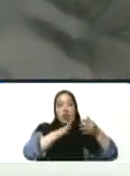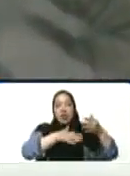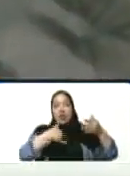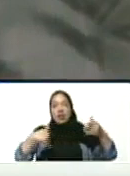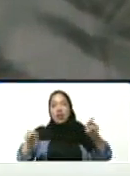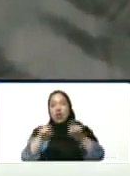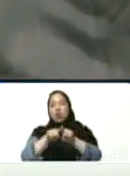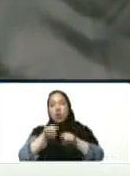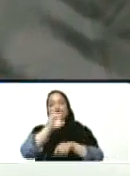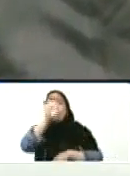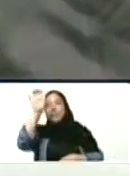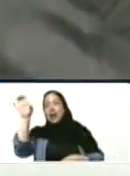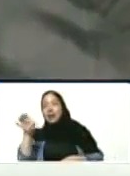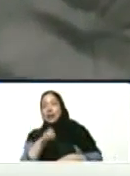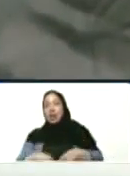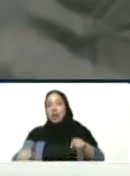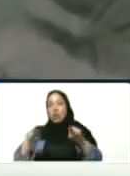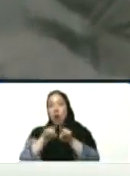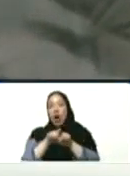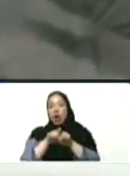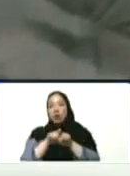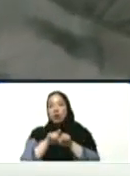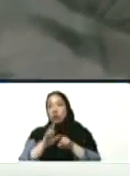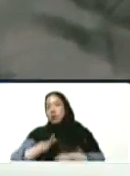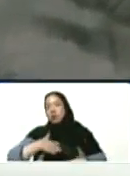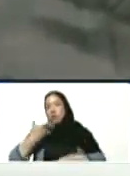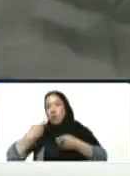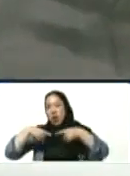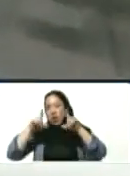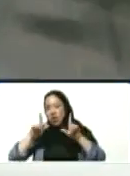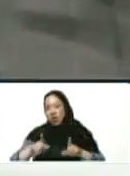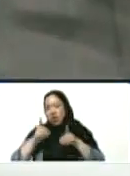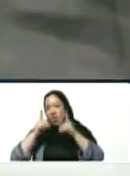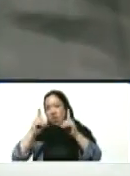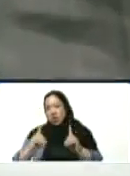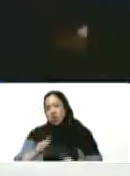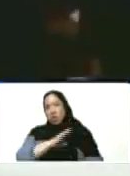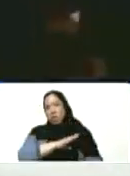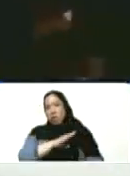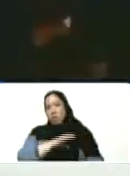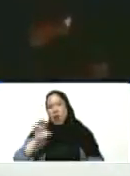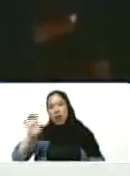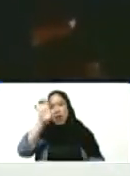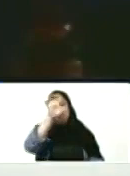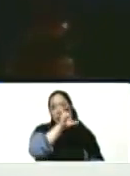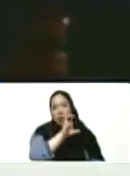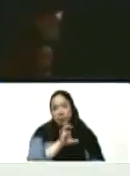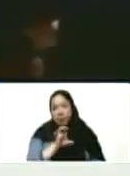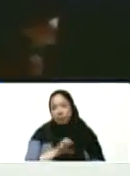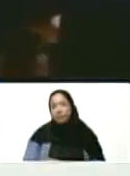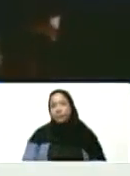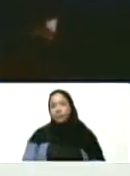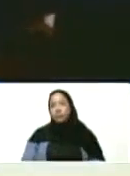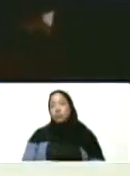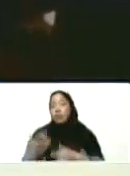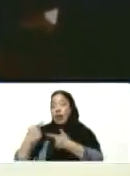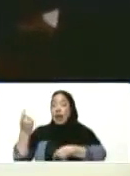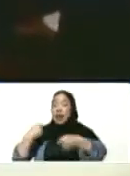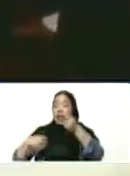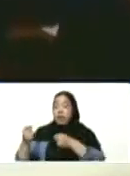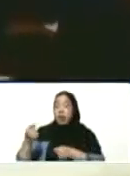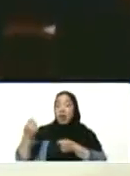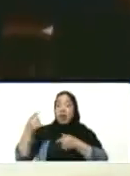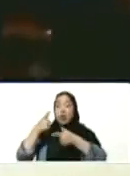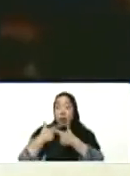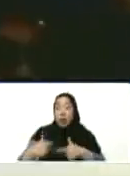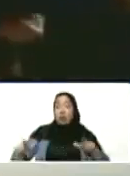ALCA, el acuerdo llamado de libre comercio de las Américas, que no era ni acuerdo ni